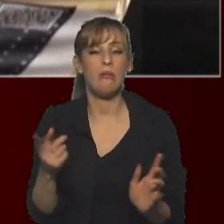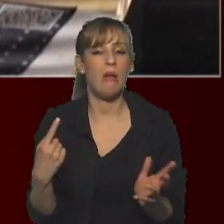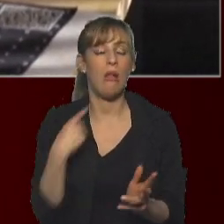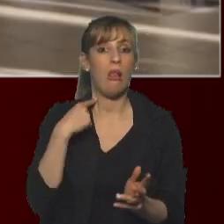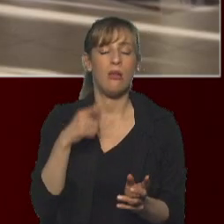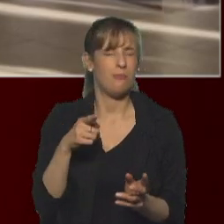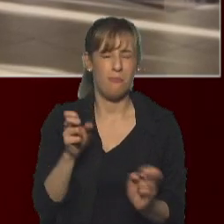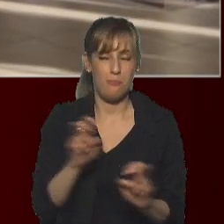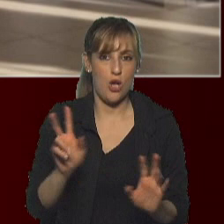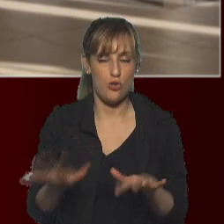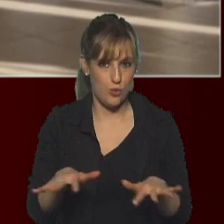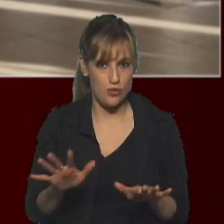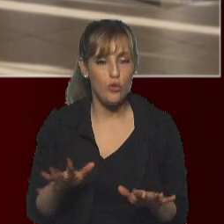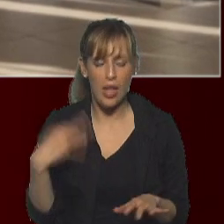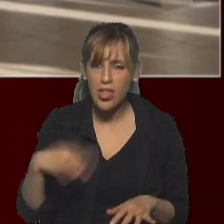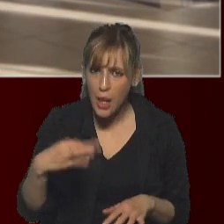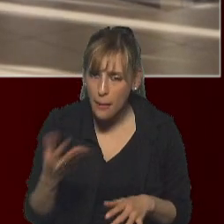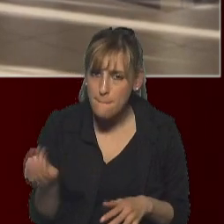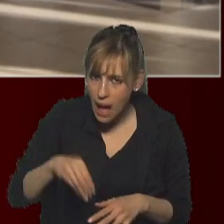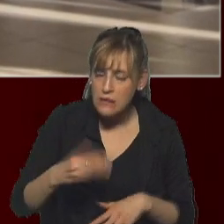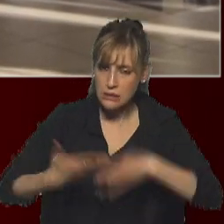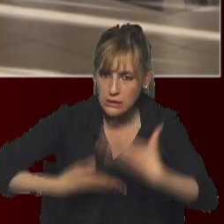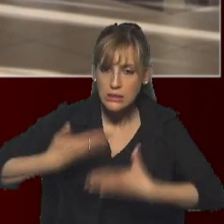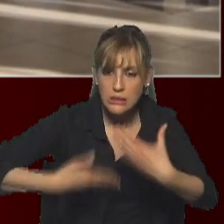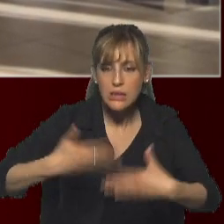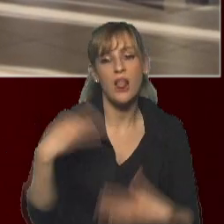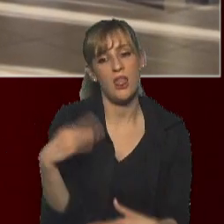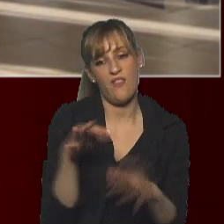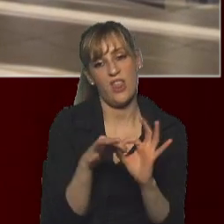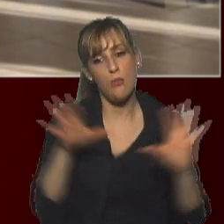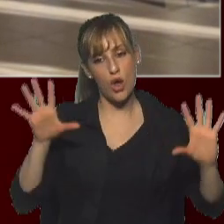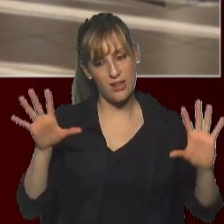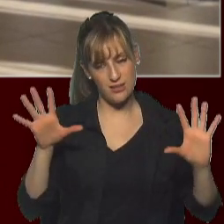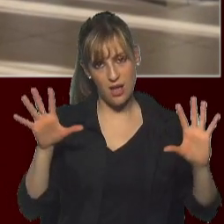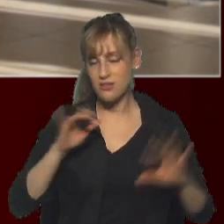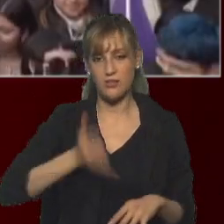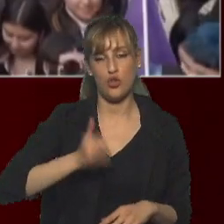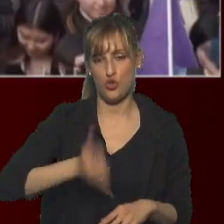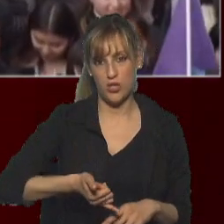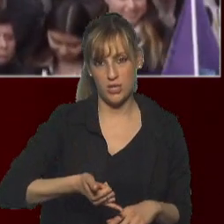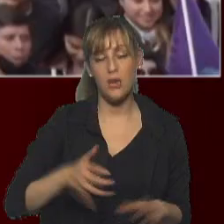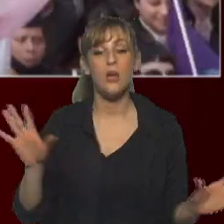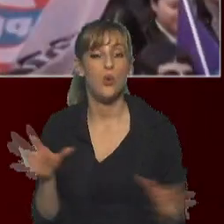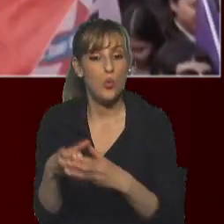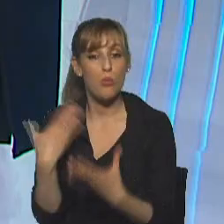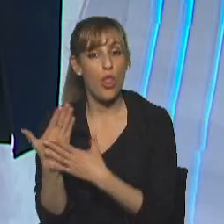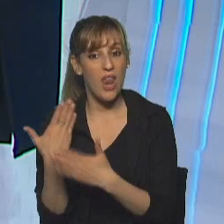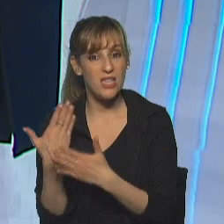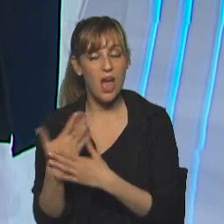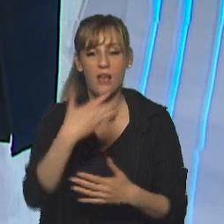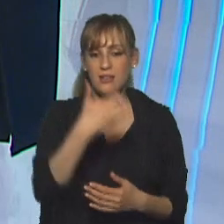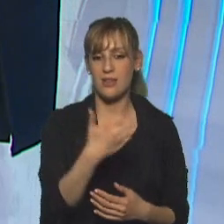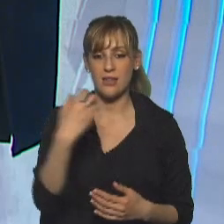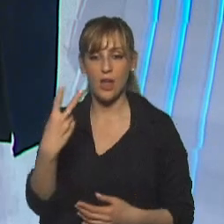el proceso tiene que seguir, pero tiene que seguir con más democracia y no con menos democracia. Y la derecha, envalentonada por el 62%,